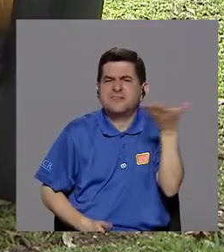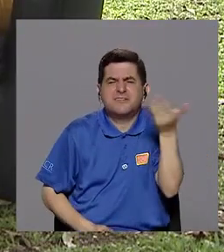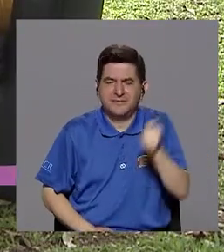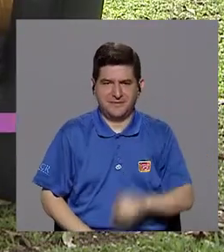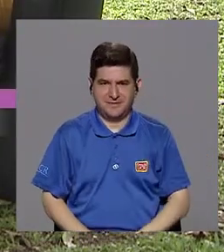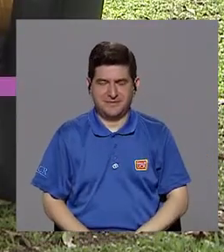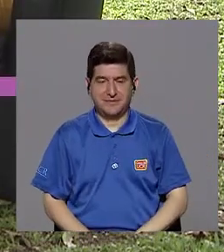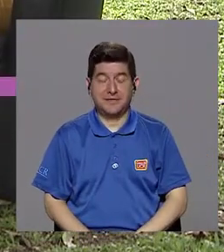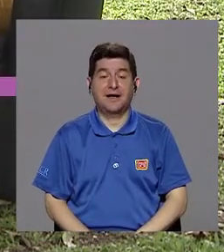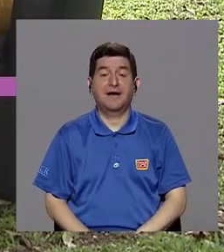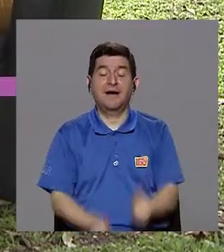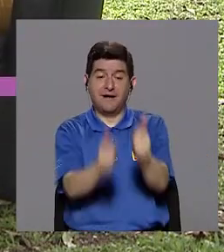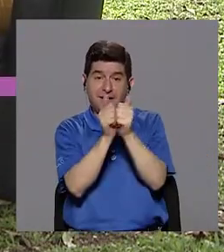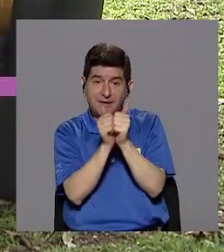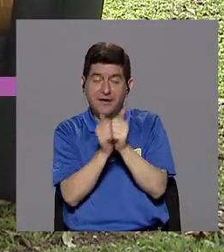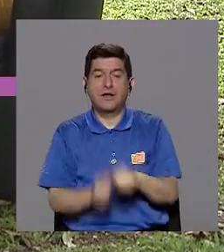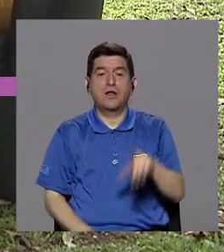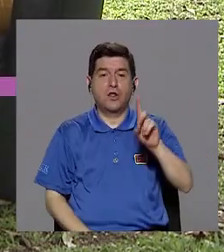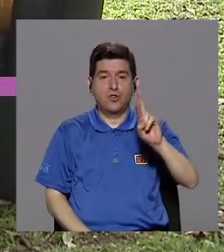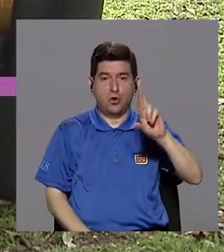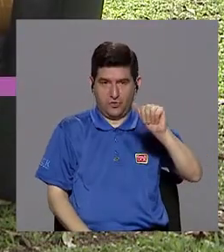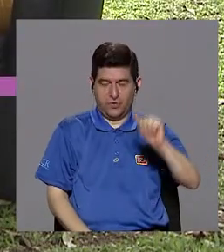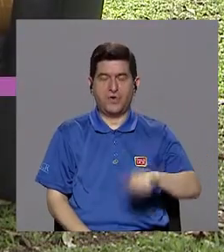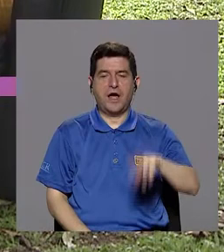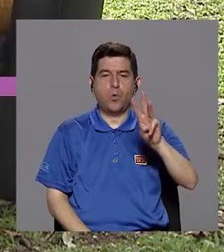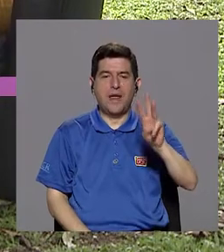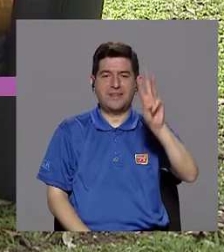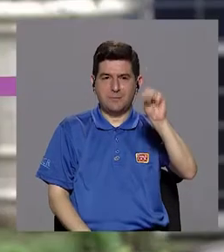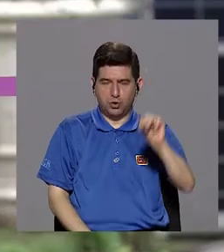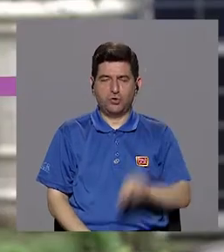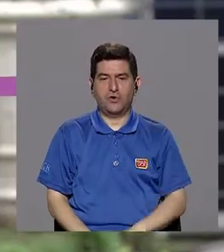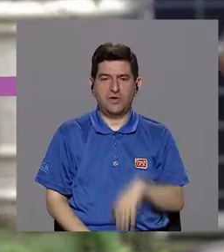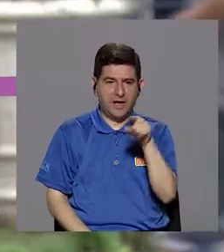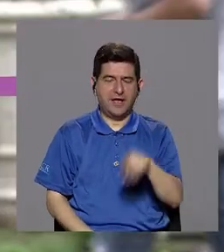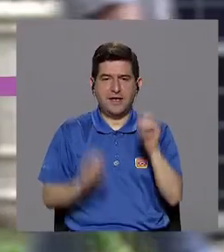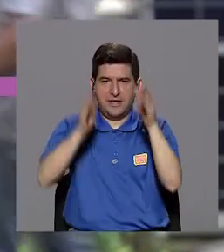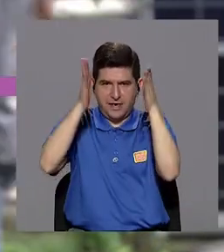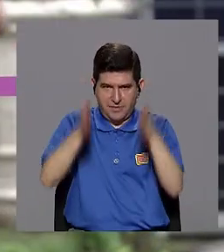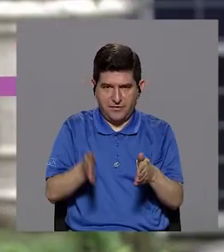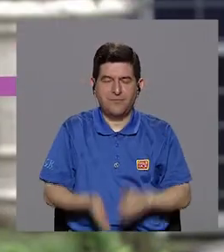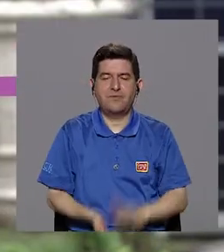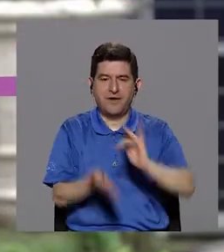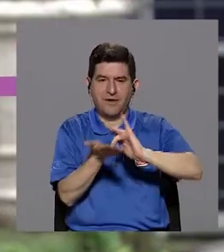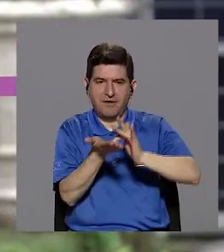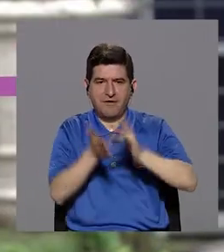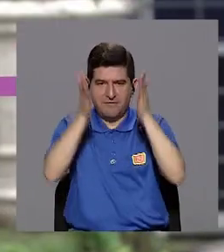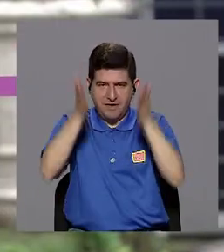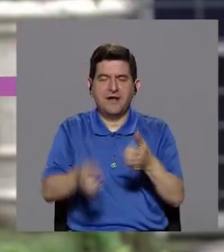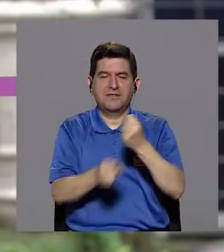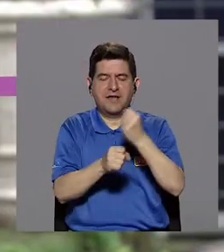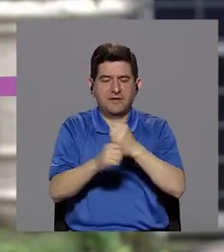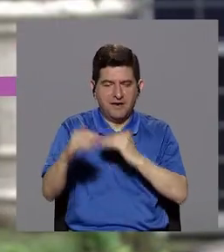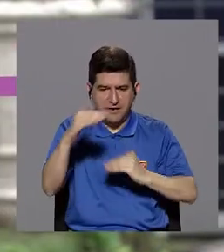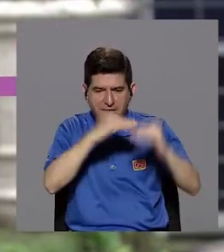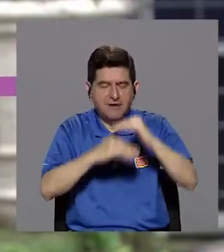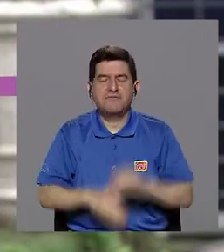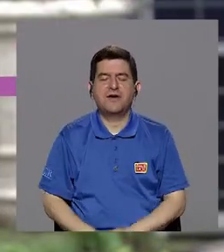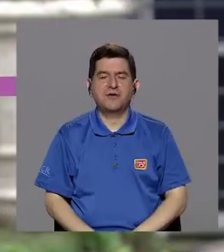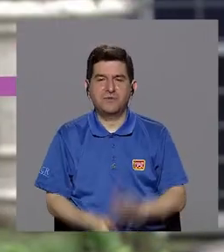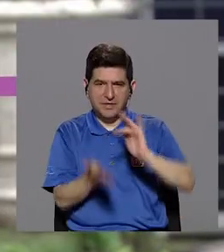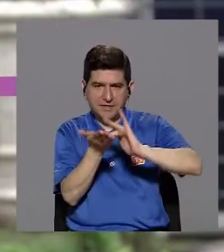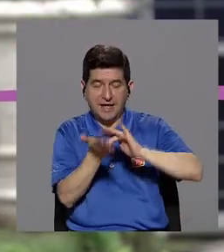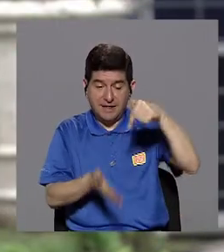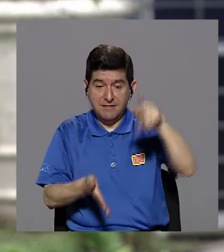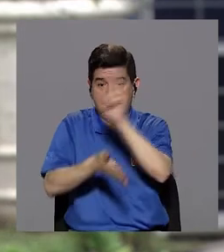fibromialgia? Para ello nos acompaña la doctora Wendy Montoya. Ella es docente de farmacéutica, trabaja en la Facultad de Farmacia de